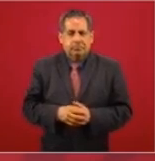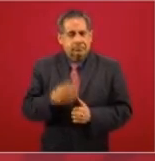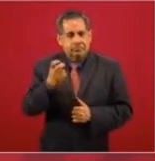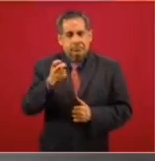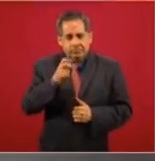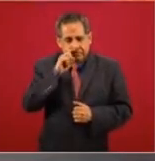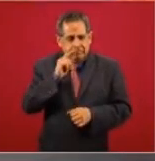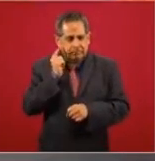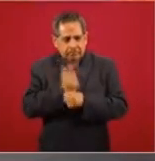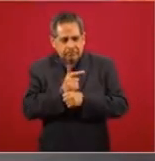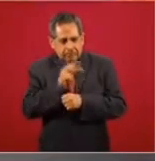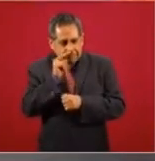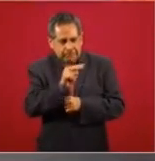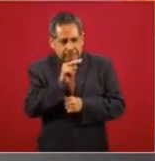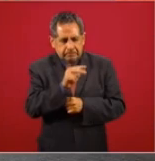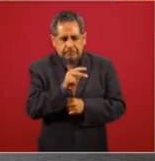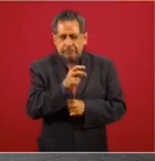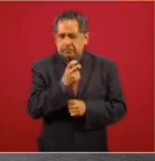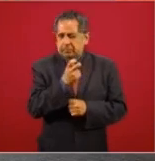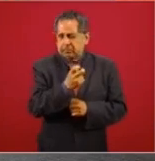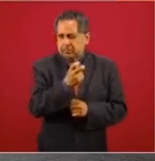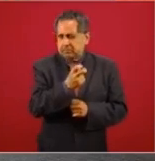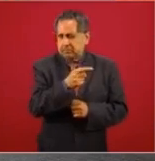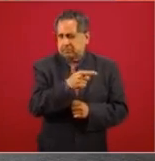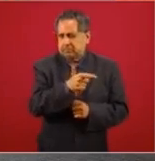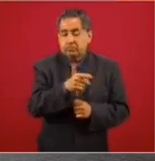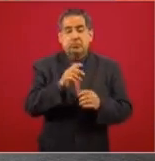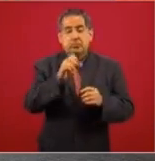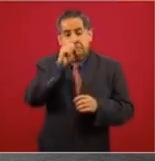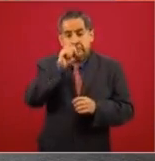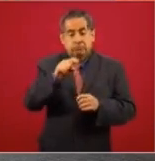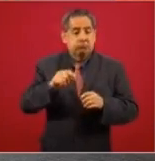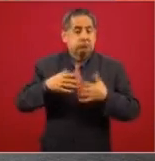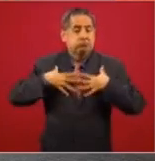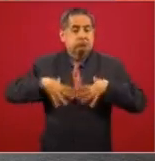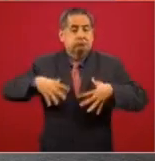Entonces, eso se advierte. A la ropa,